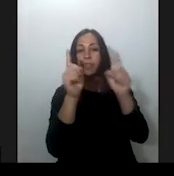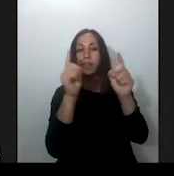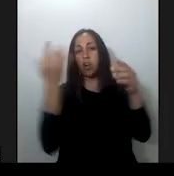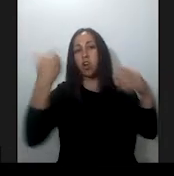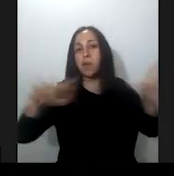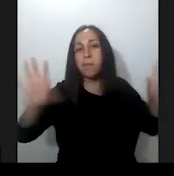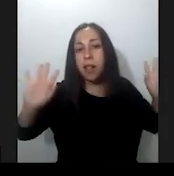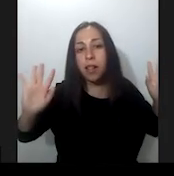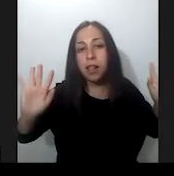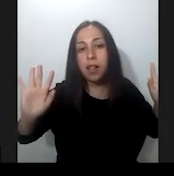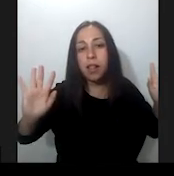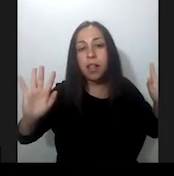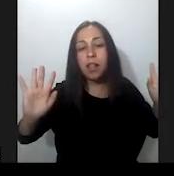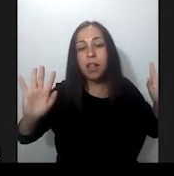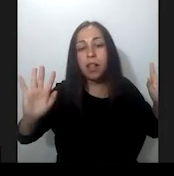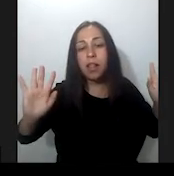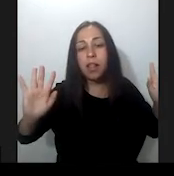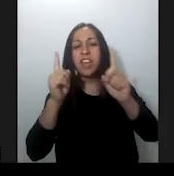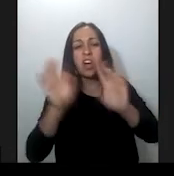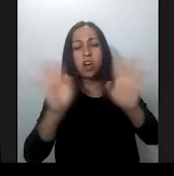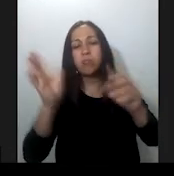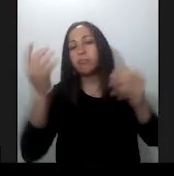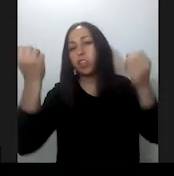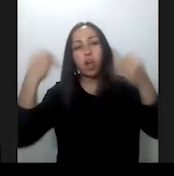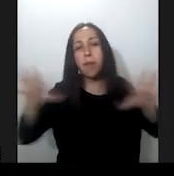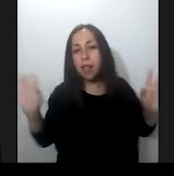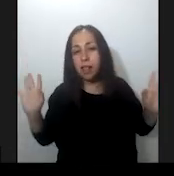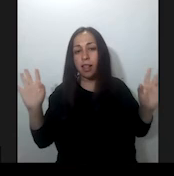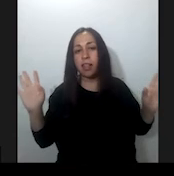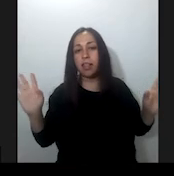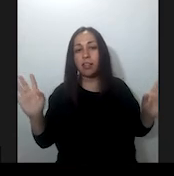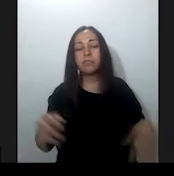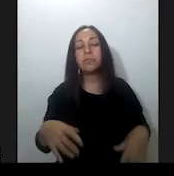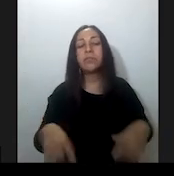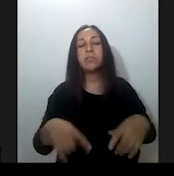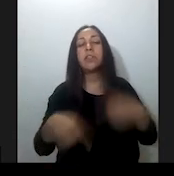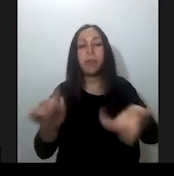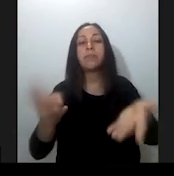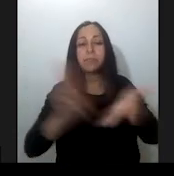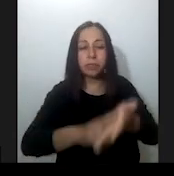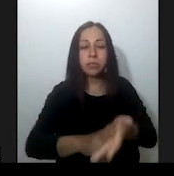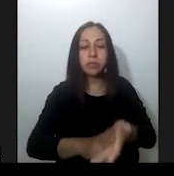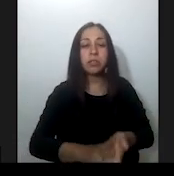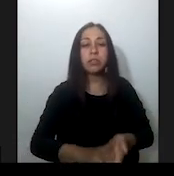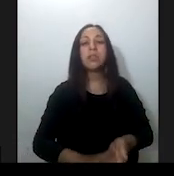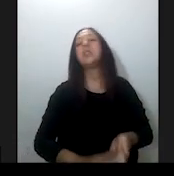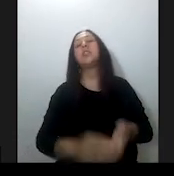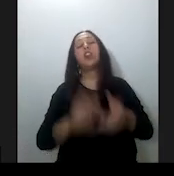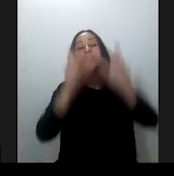dejar, digamos, normal, no que esté fijo. Le voy a sacar este efecto y lo vamos a replicar otra